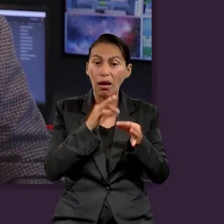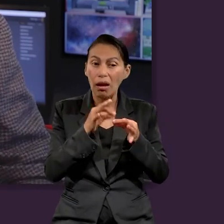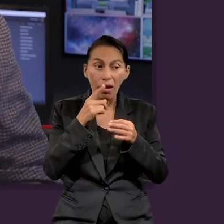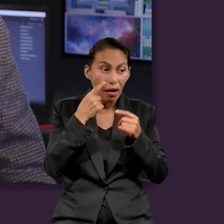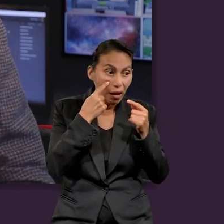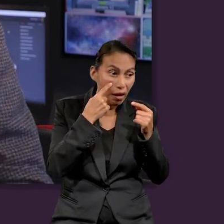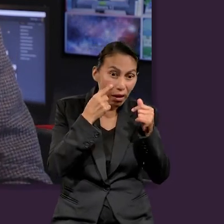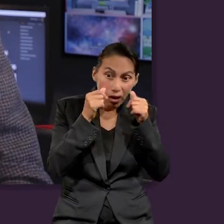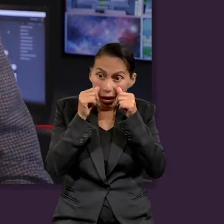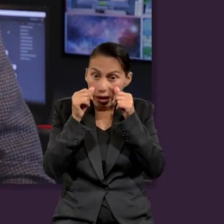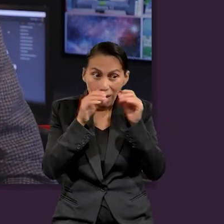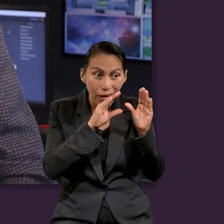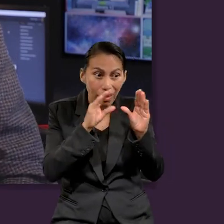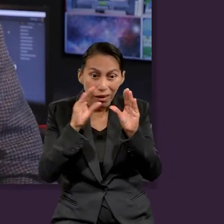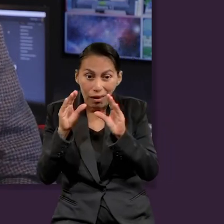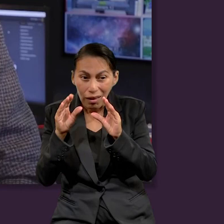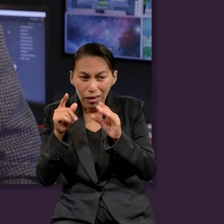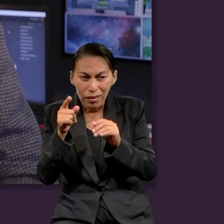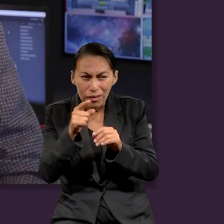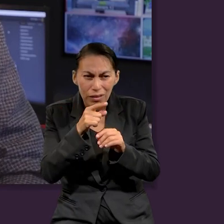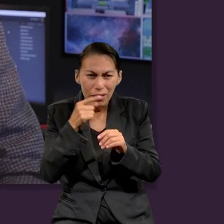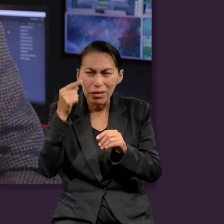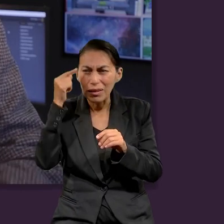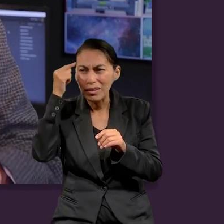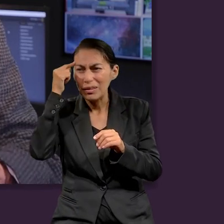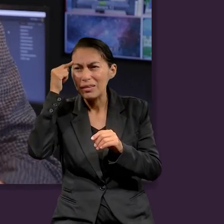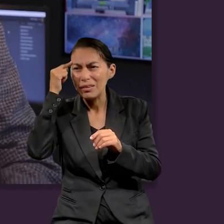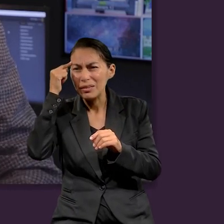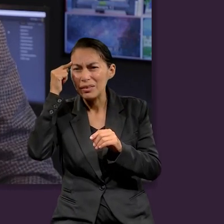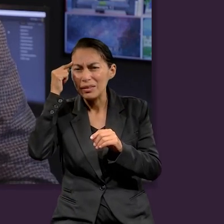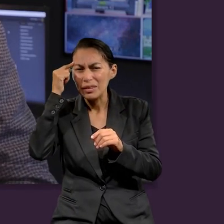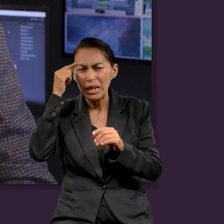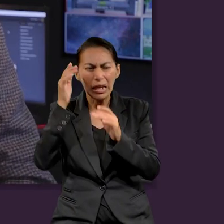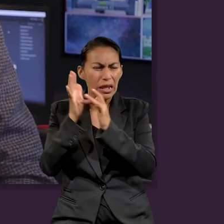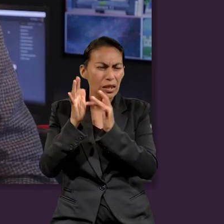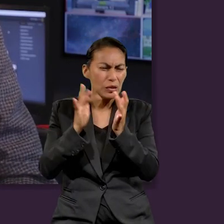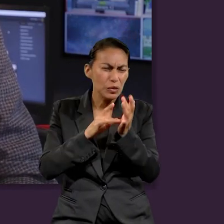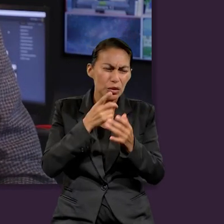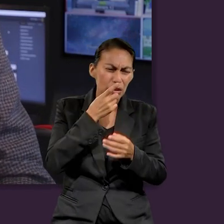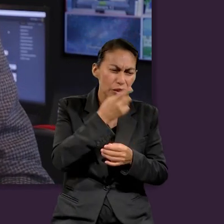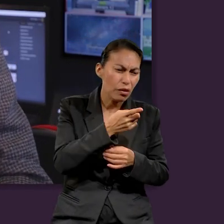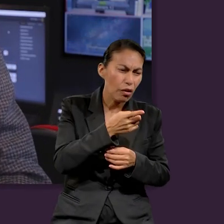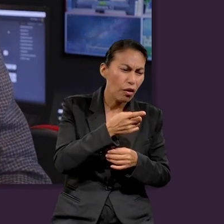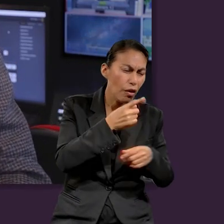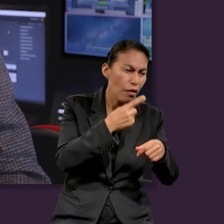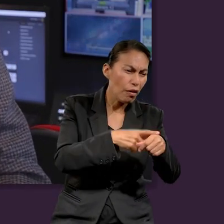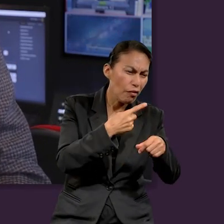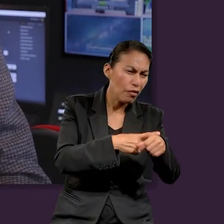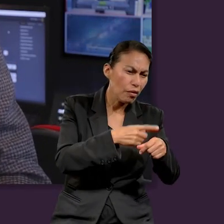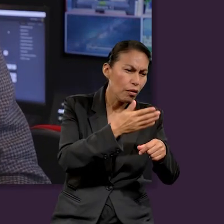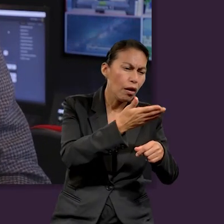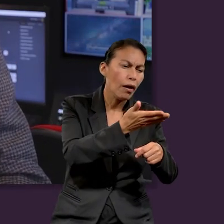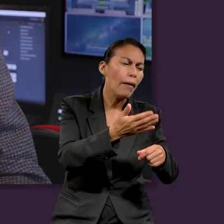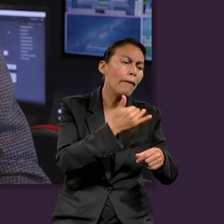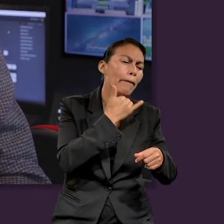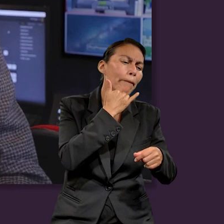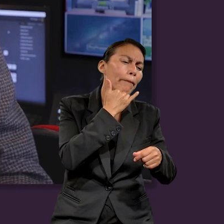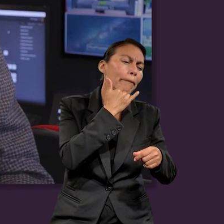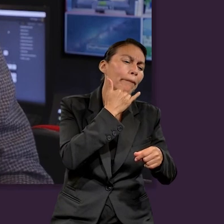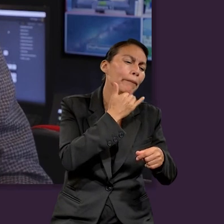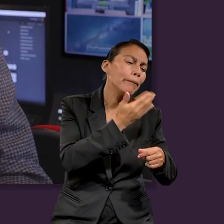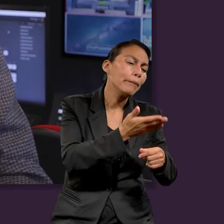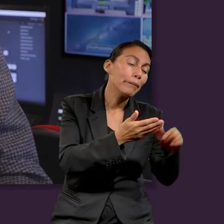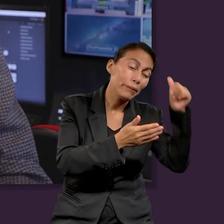vigilaba Jesús se disgustaron en sus pensamientos cuando Jesús dijo al enfermo tus pecados